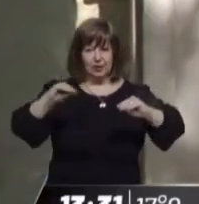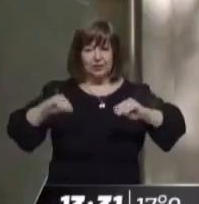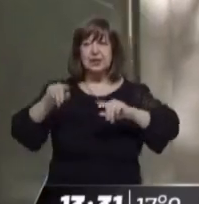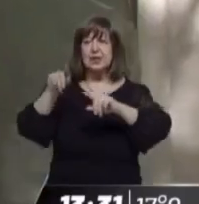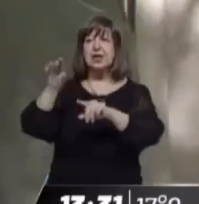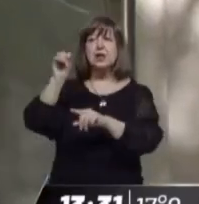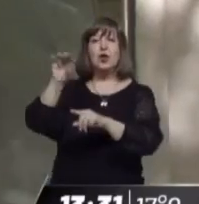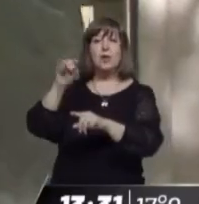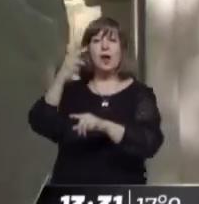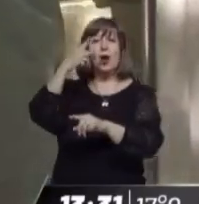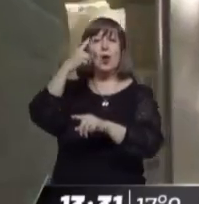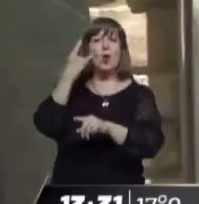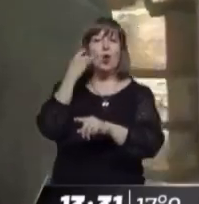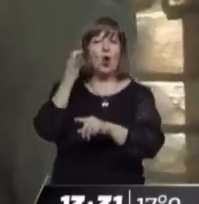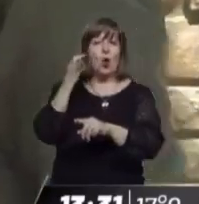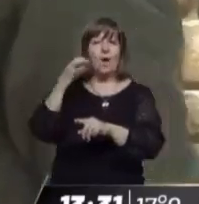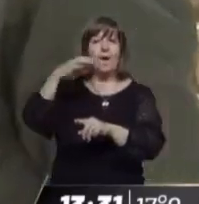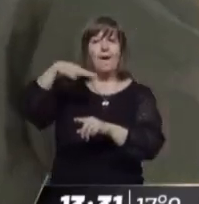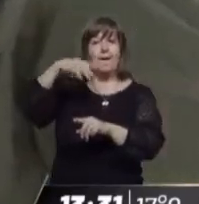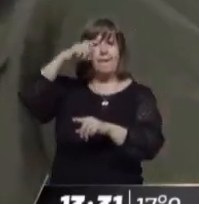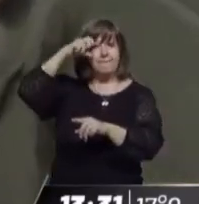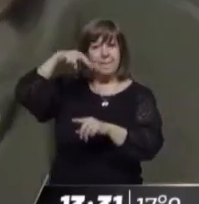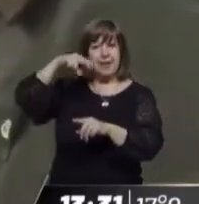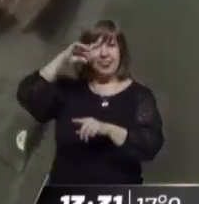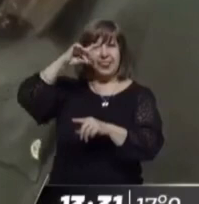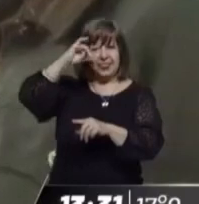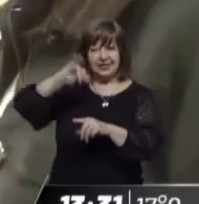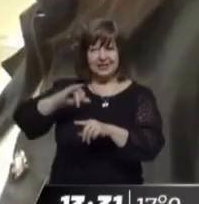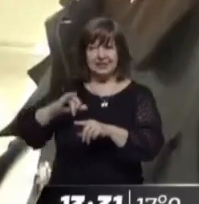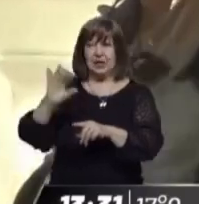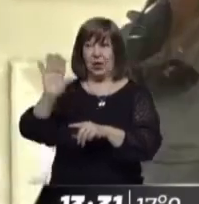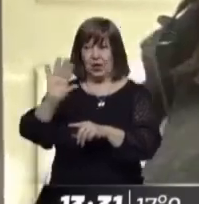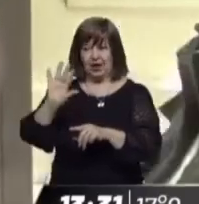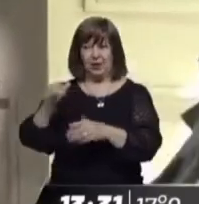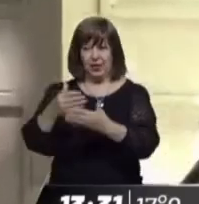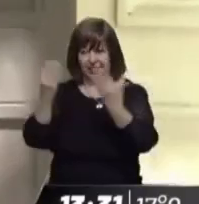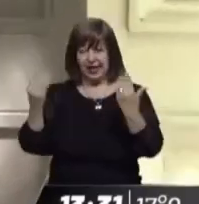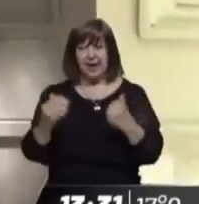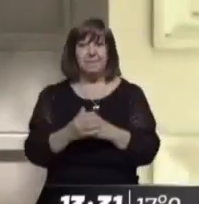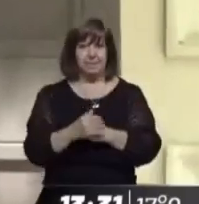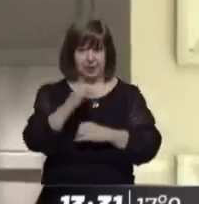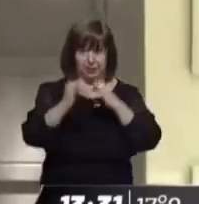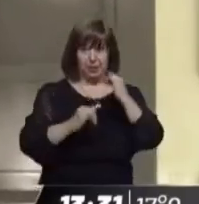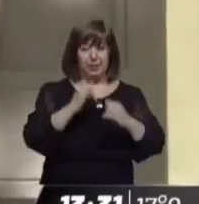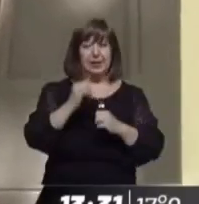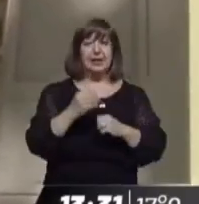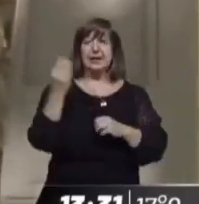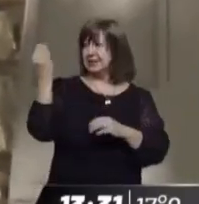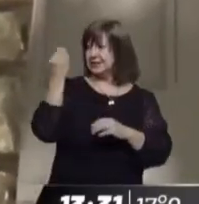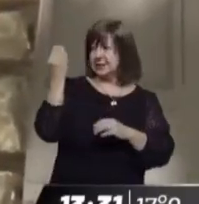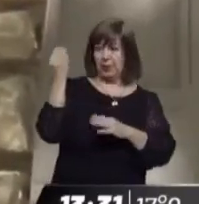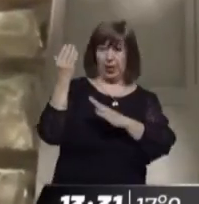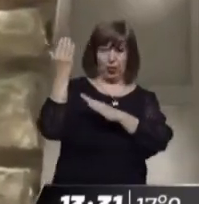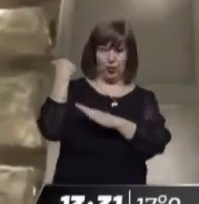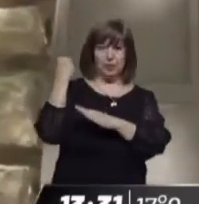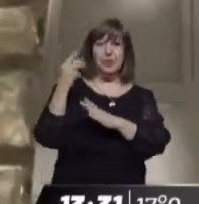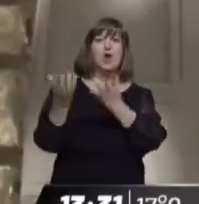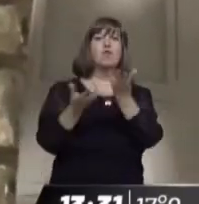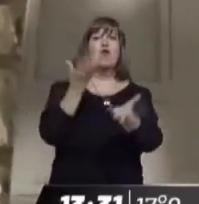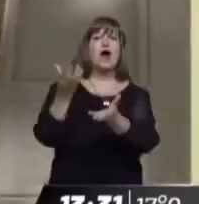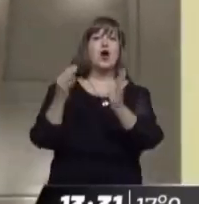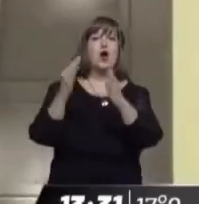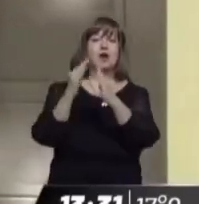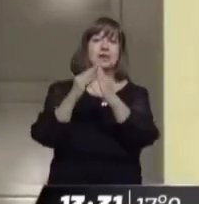de Mandatarios de Mendoza. ¿Qué tal? ¿Cómo está? Hola, buen día. Bueno, sí, del día sábado pasado hubo un